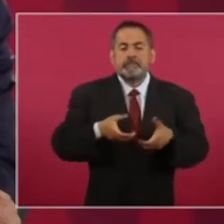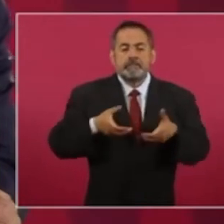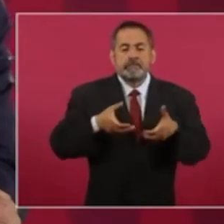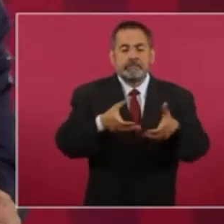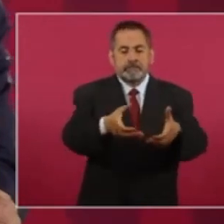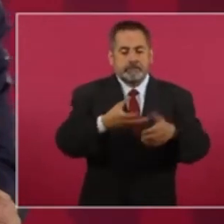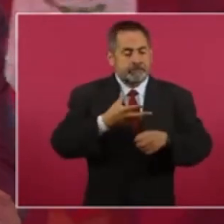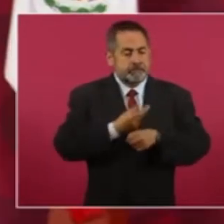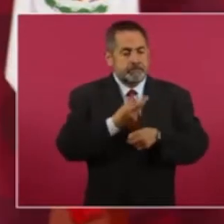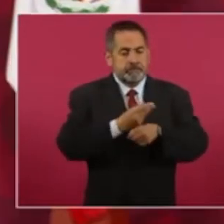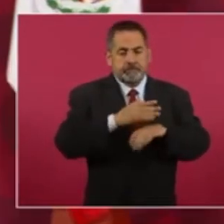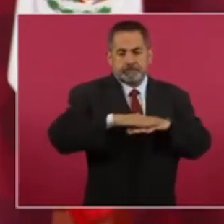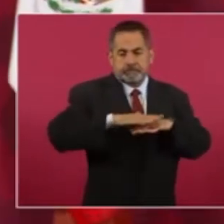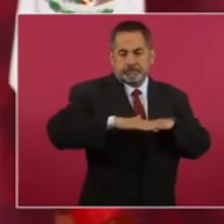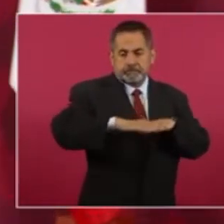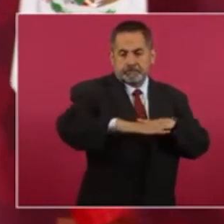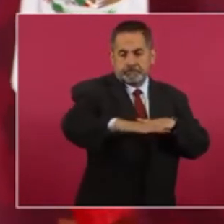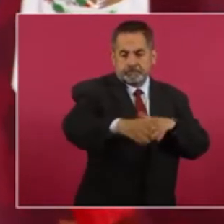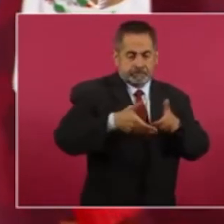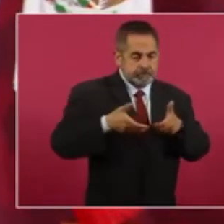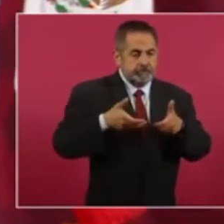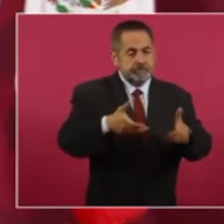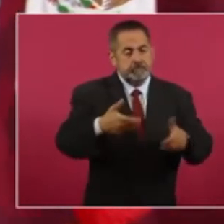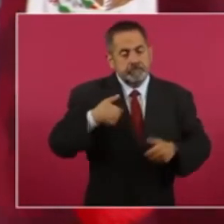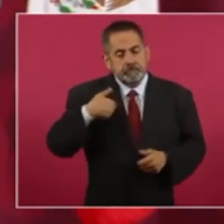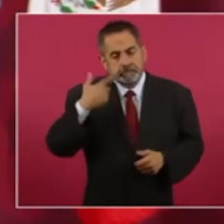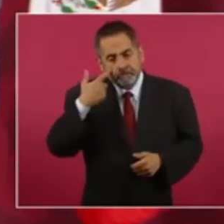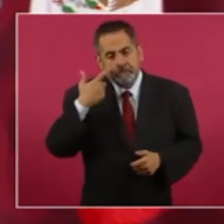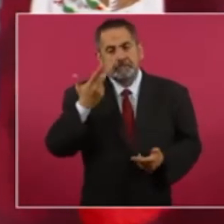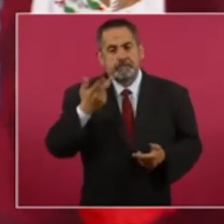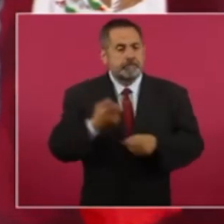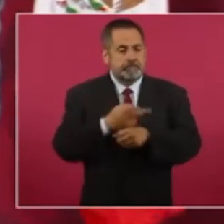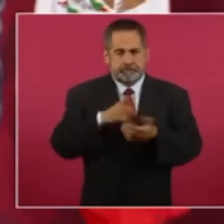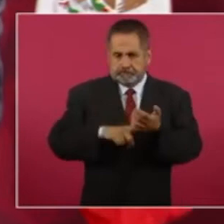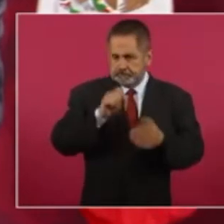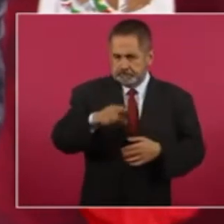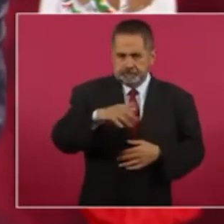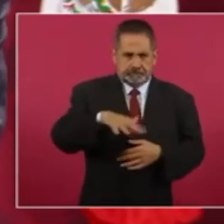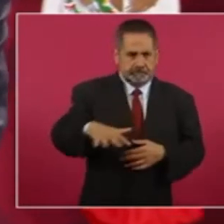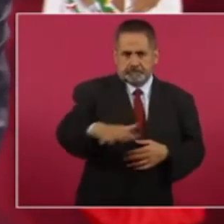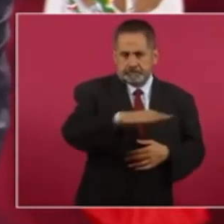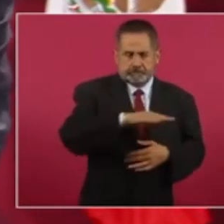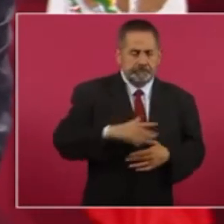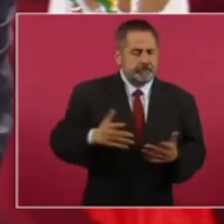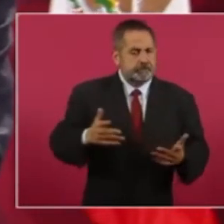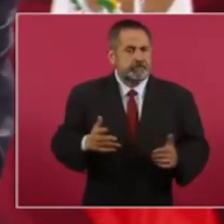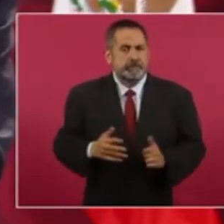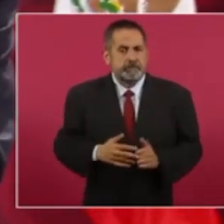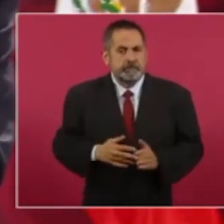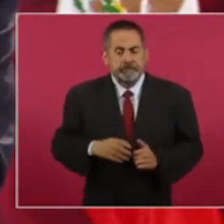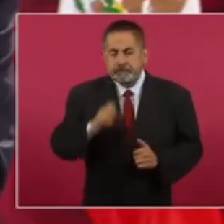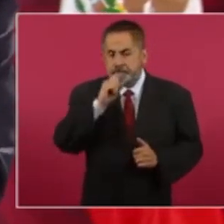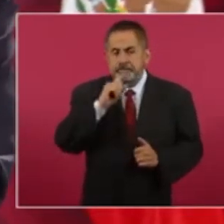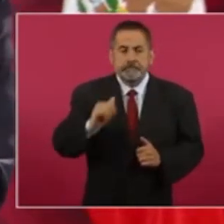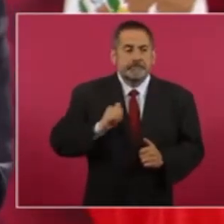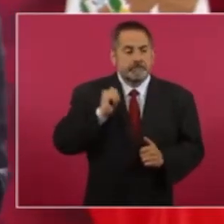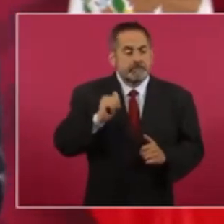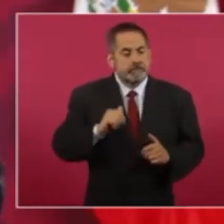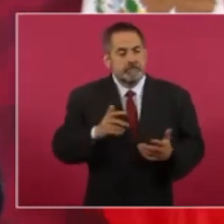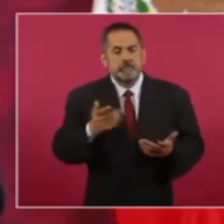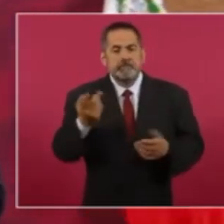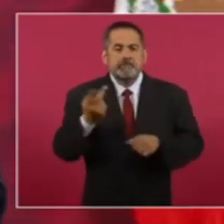están construyendo en esa región. Vamos a aprovechar también